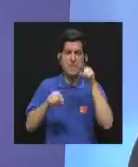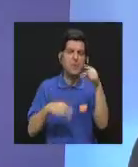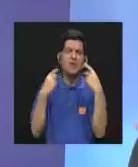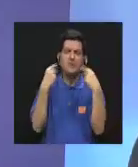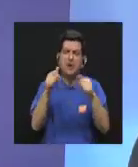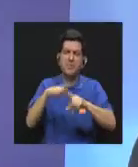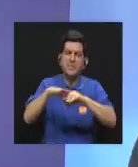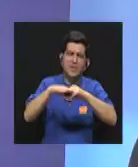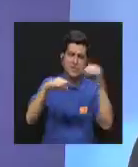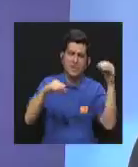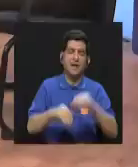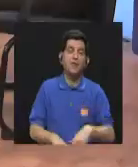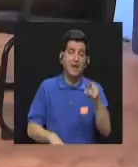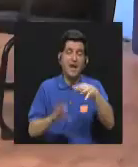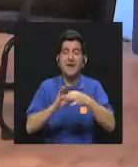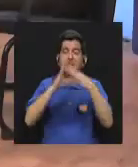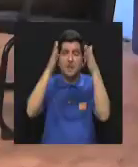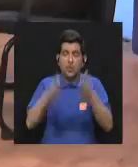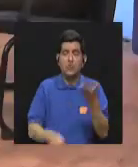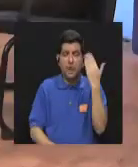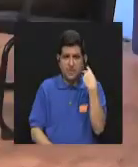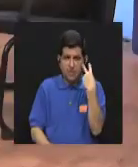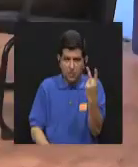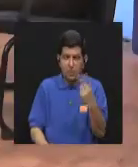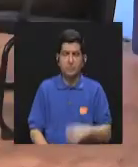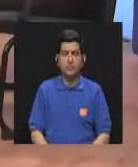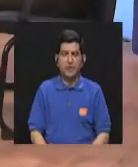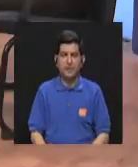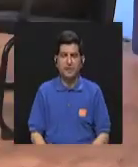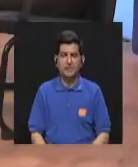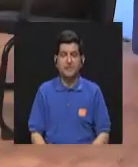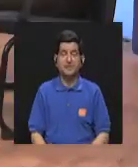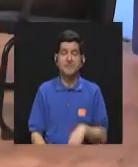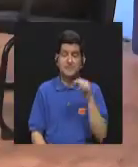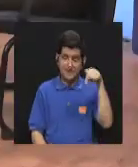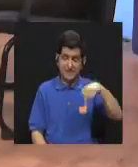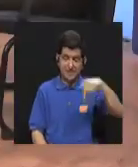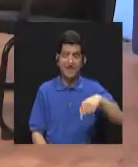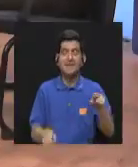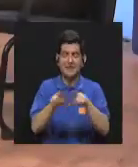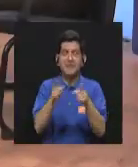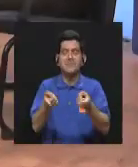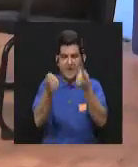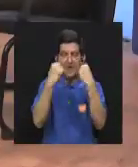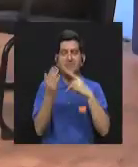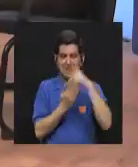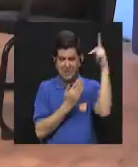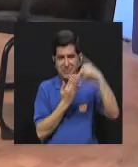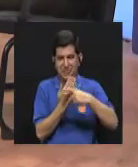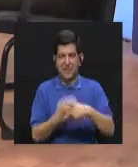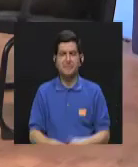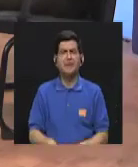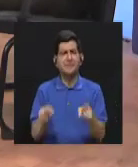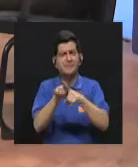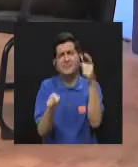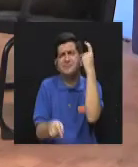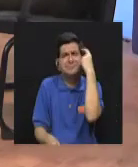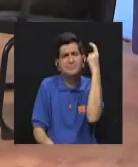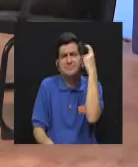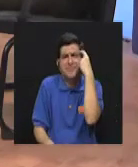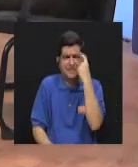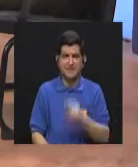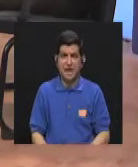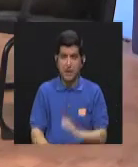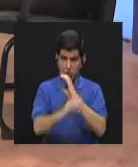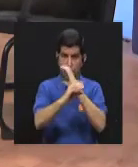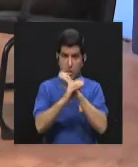proyecto. Fernando es el coordinador de audiovisuales. Uh-huh. Que ha estado aquí el lunes de Cinemateca. Claro. Sí, y además que se planeaba hacer, ojo